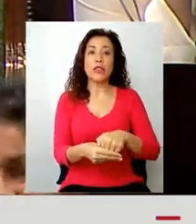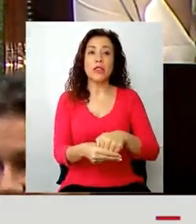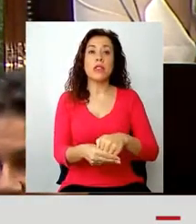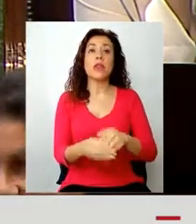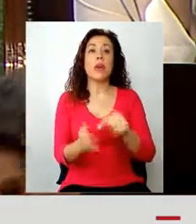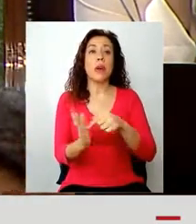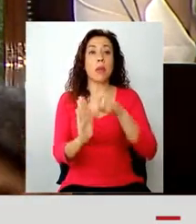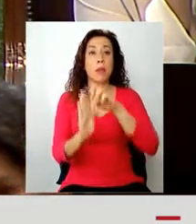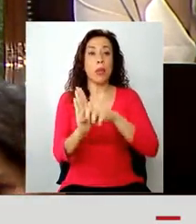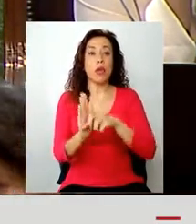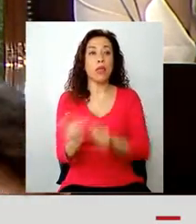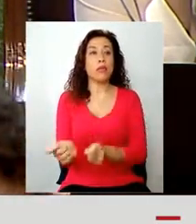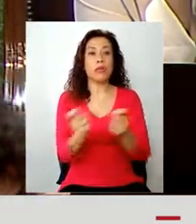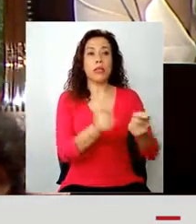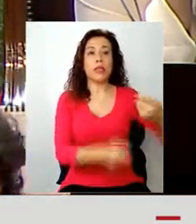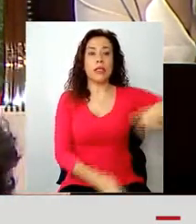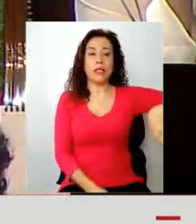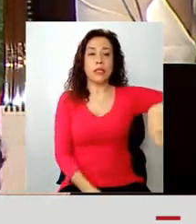al senado